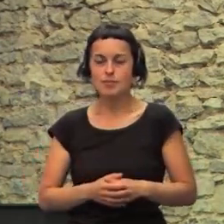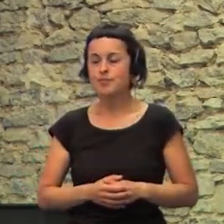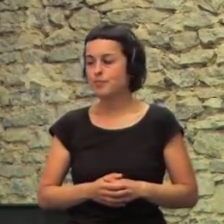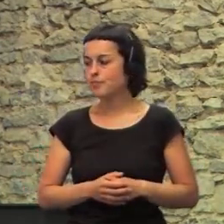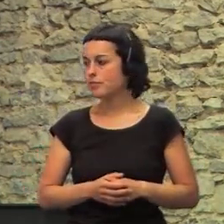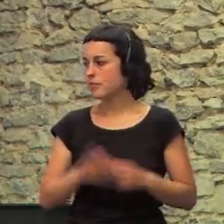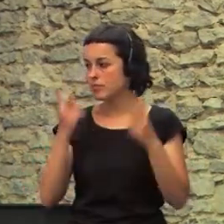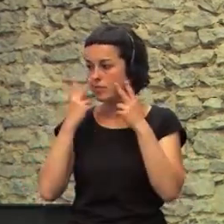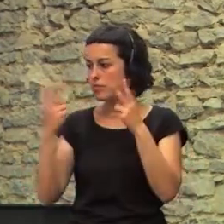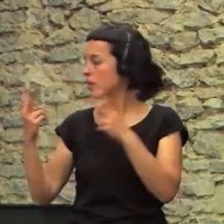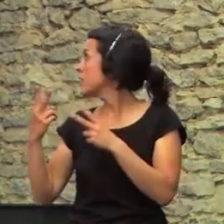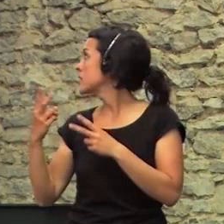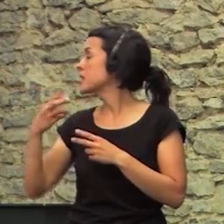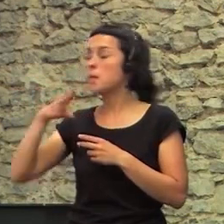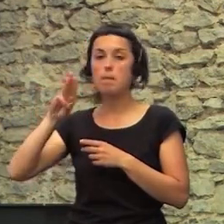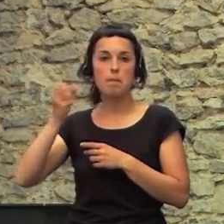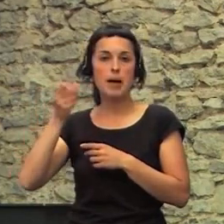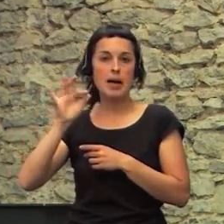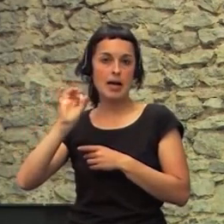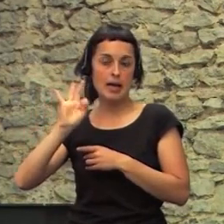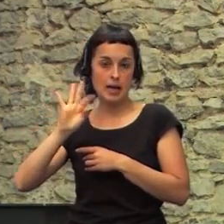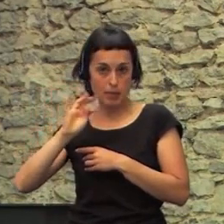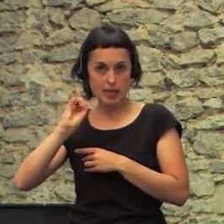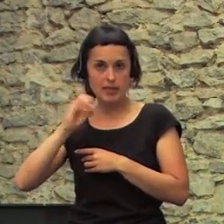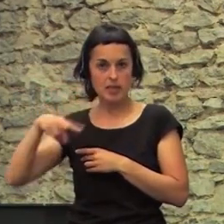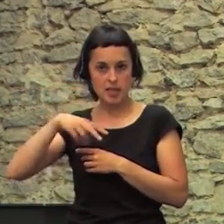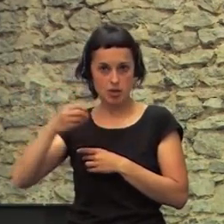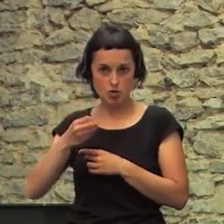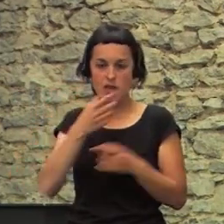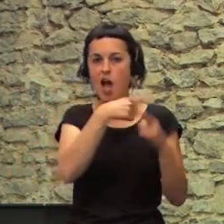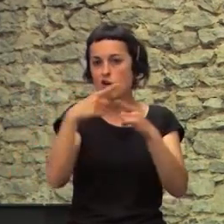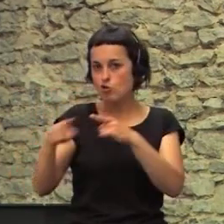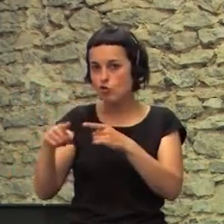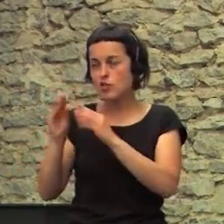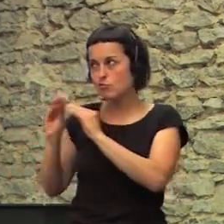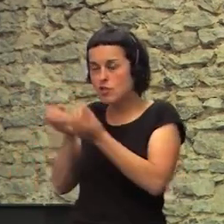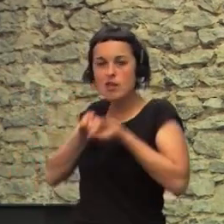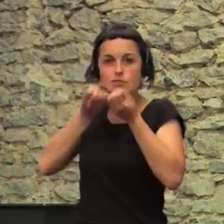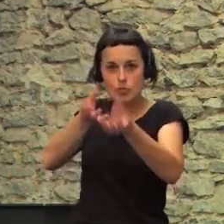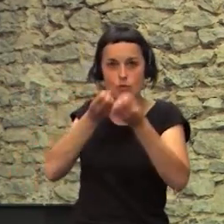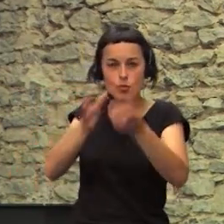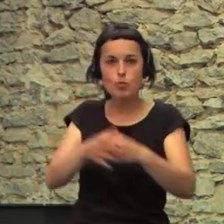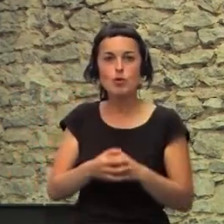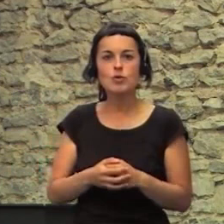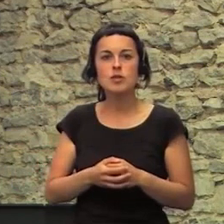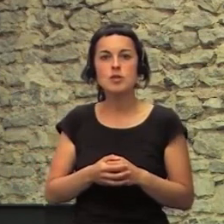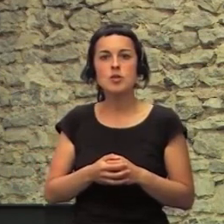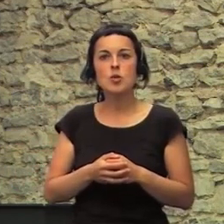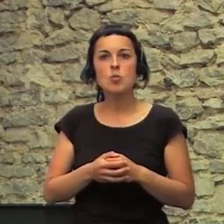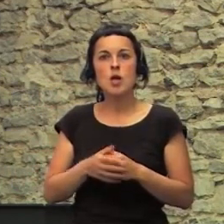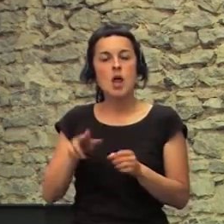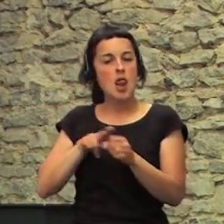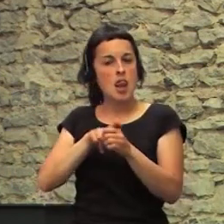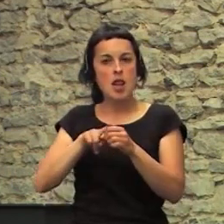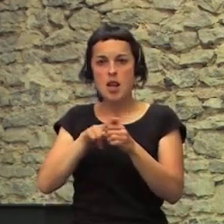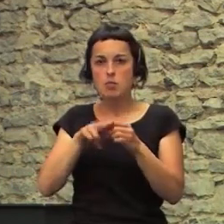Aquí tenemos a María José Martínez Patiño, que ya os he contado algunas cosas de ella, y la presión de las mujeres en el mundo del deporte es apasionante